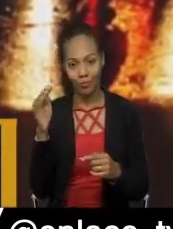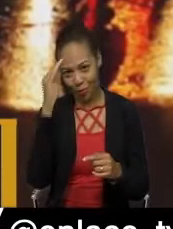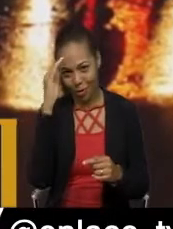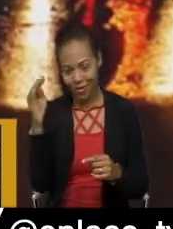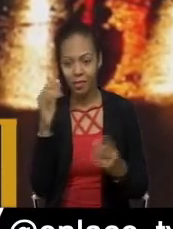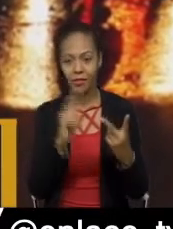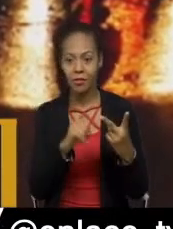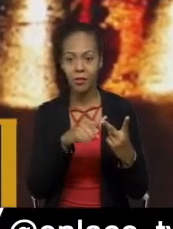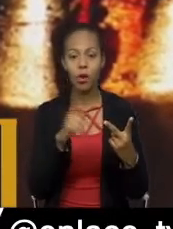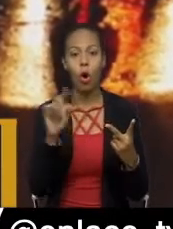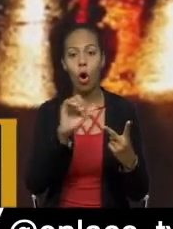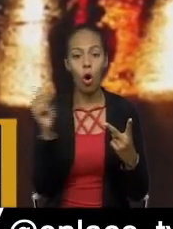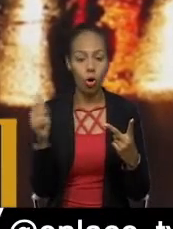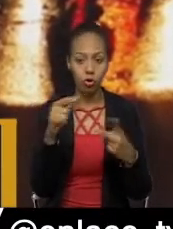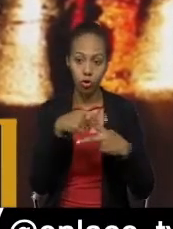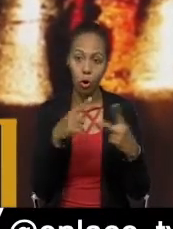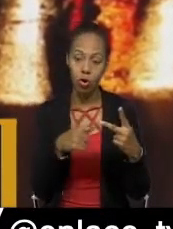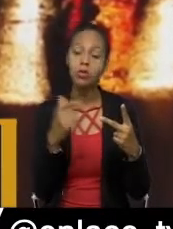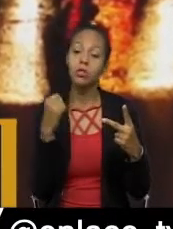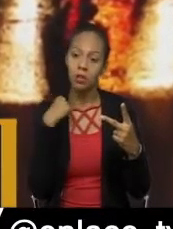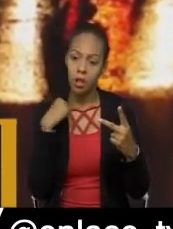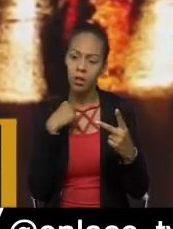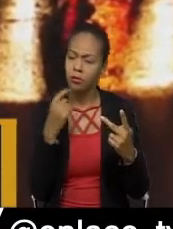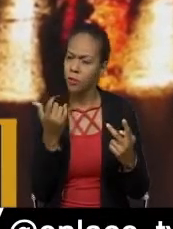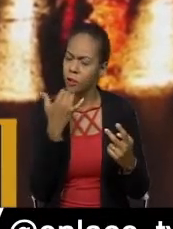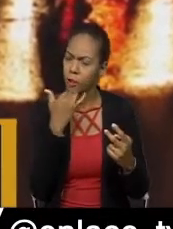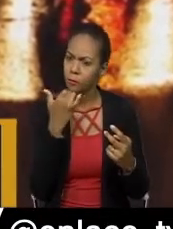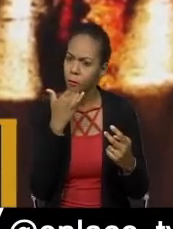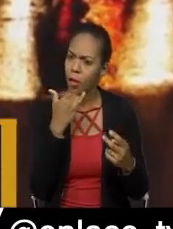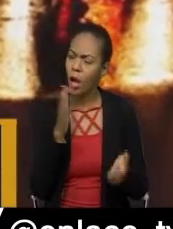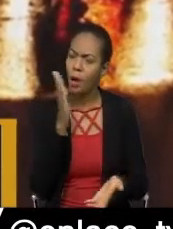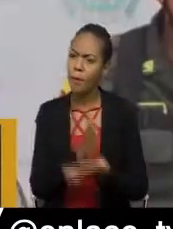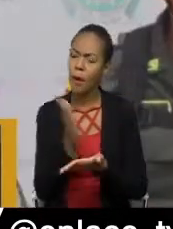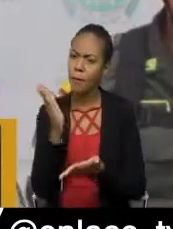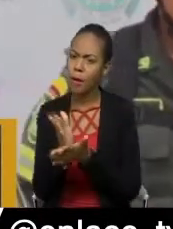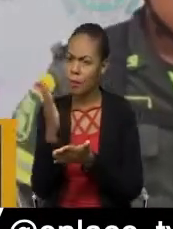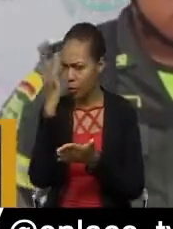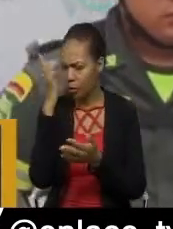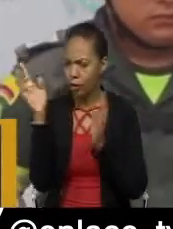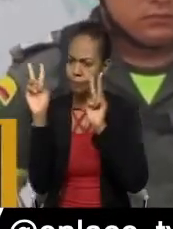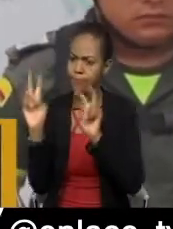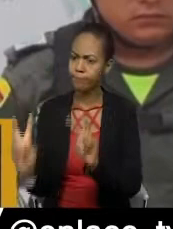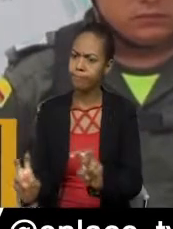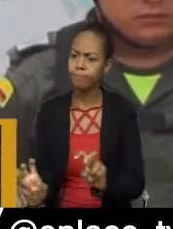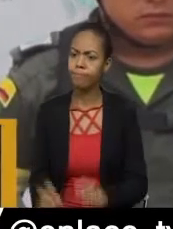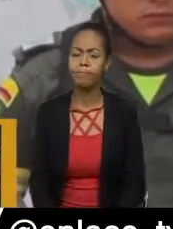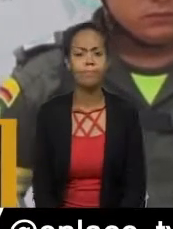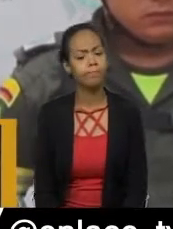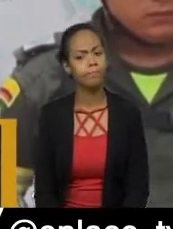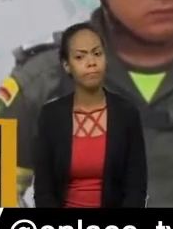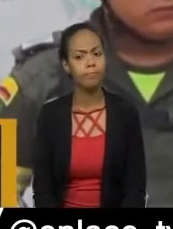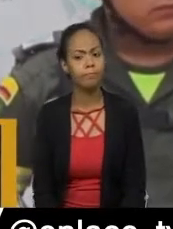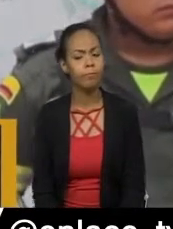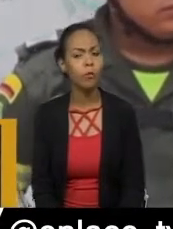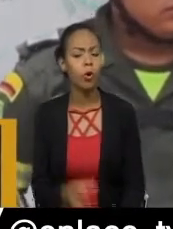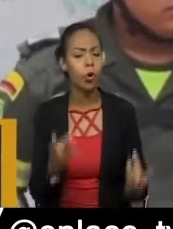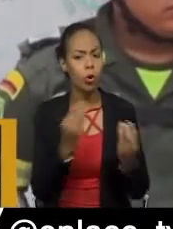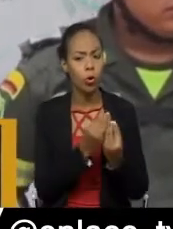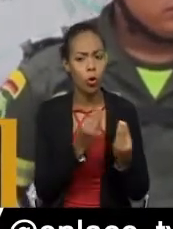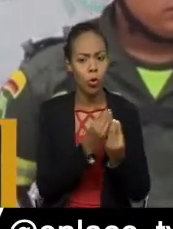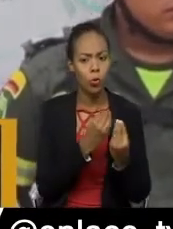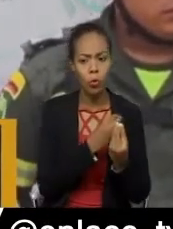subintendente. Las autoridades investigan qué pudo haber causado el fatal hecho. Las unidades de criminalística de la seccional de